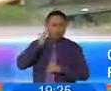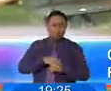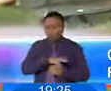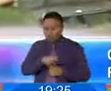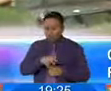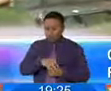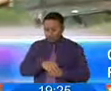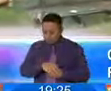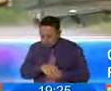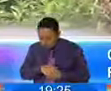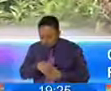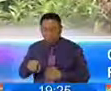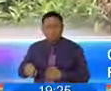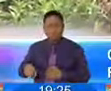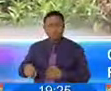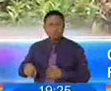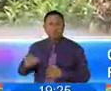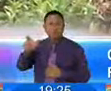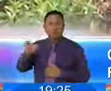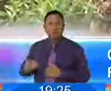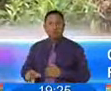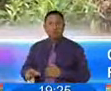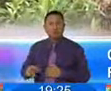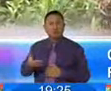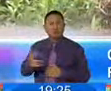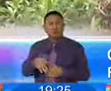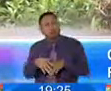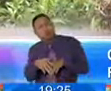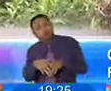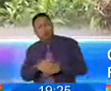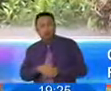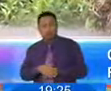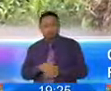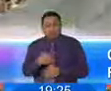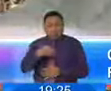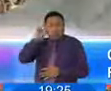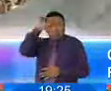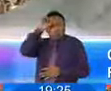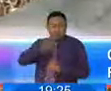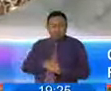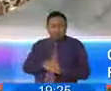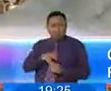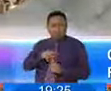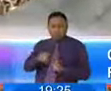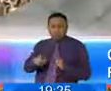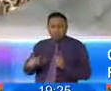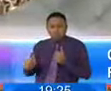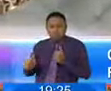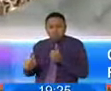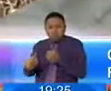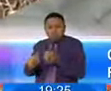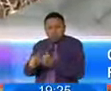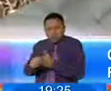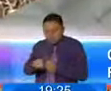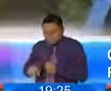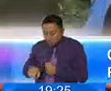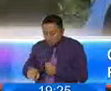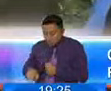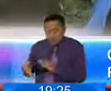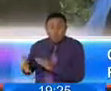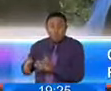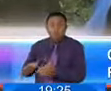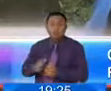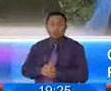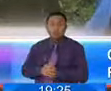ver que en el filo de la quebrada estaba una persona como acostada. Sin saber de su suerte, se acercó y se topó que estaba muerta.